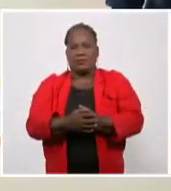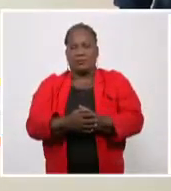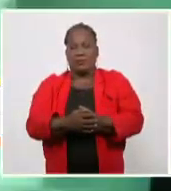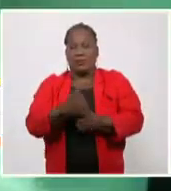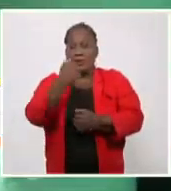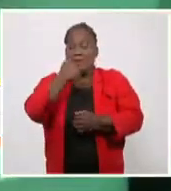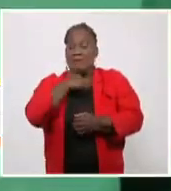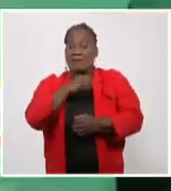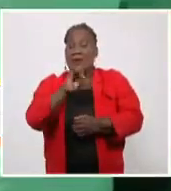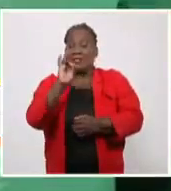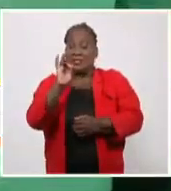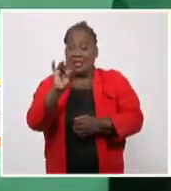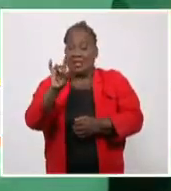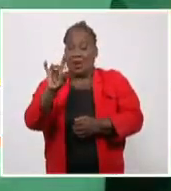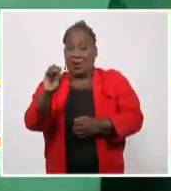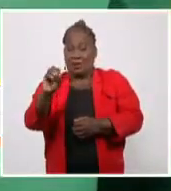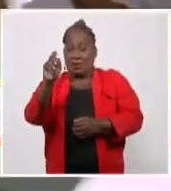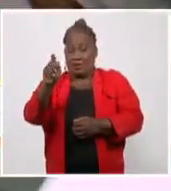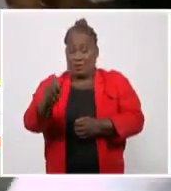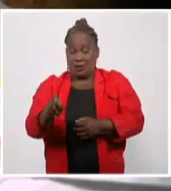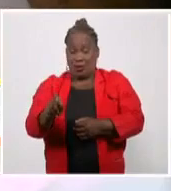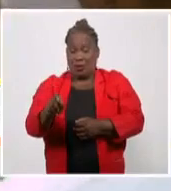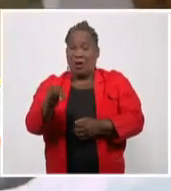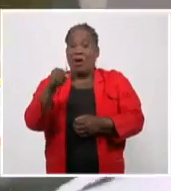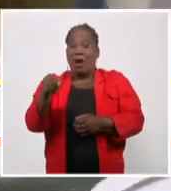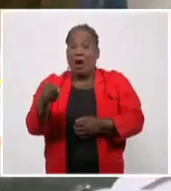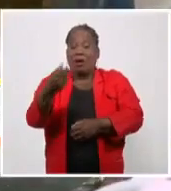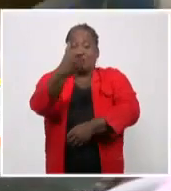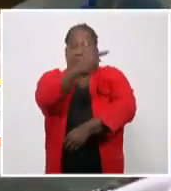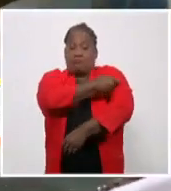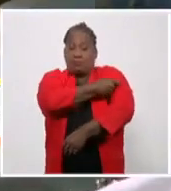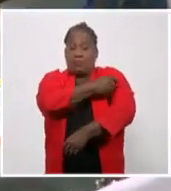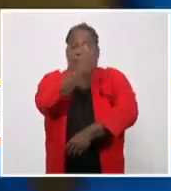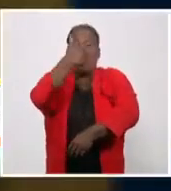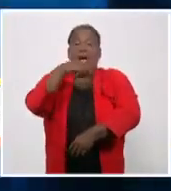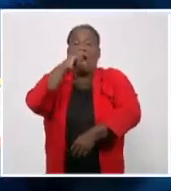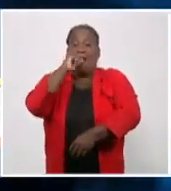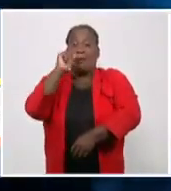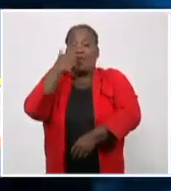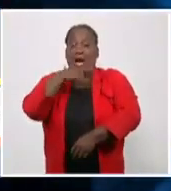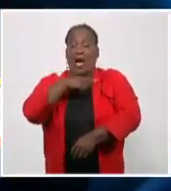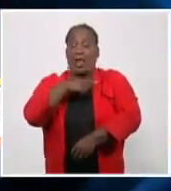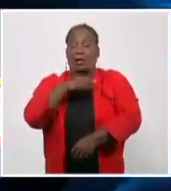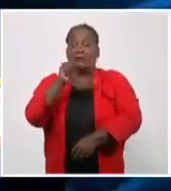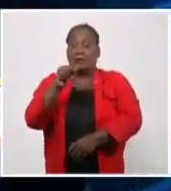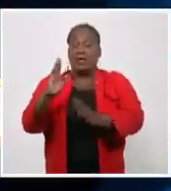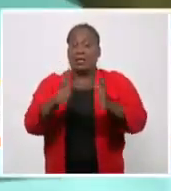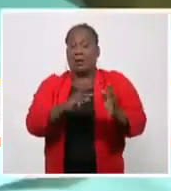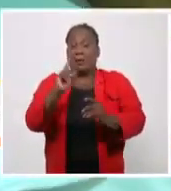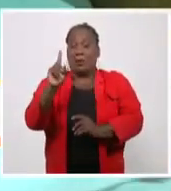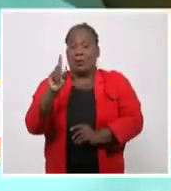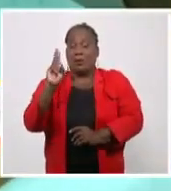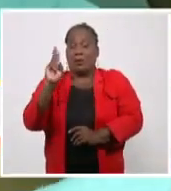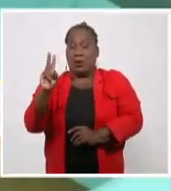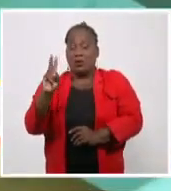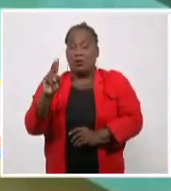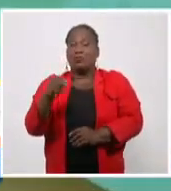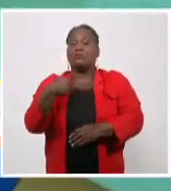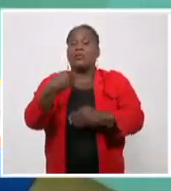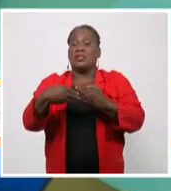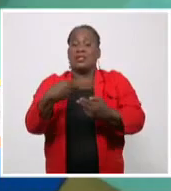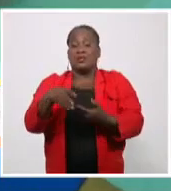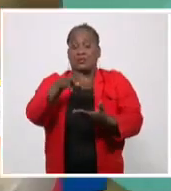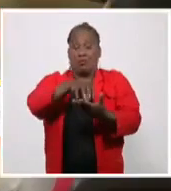Más de 790 personas han recibido la vacuna Abdala en las fases 1 y 2 del ensayo clínico efectuado en el Hospital